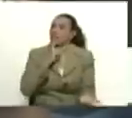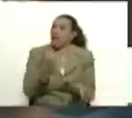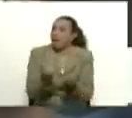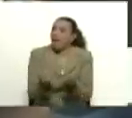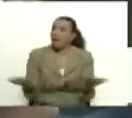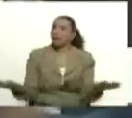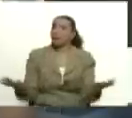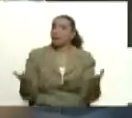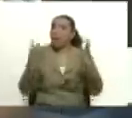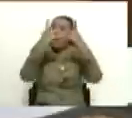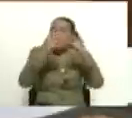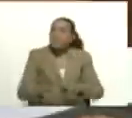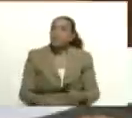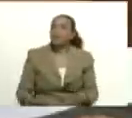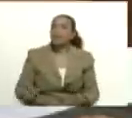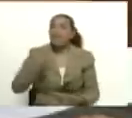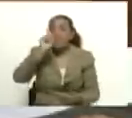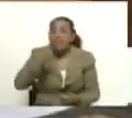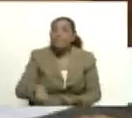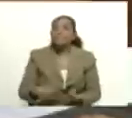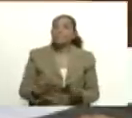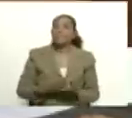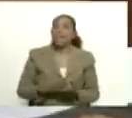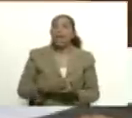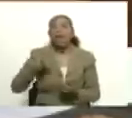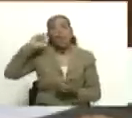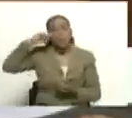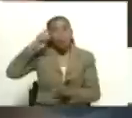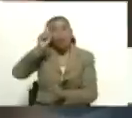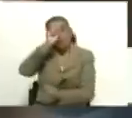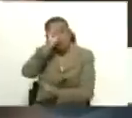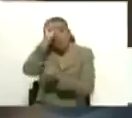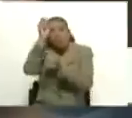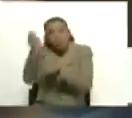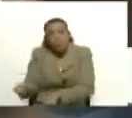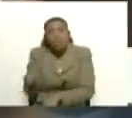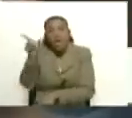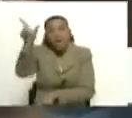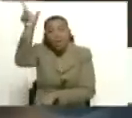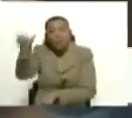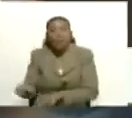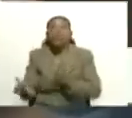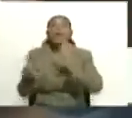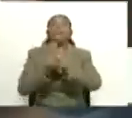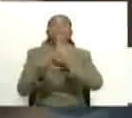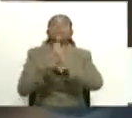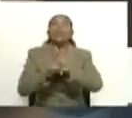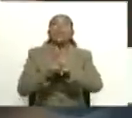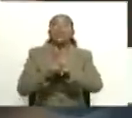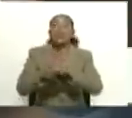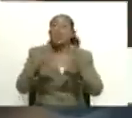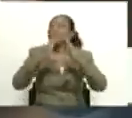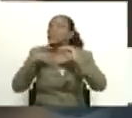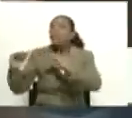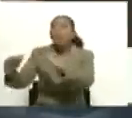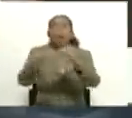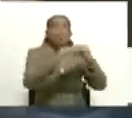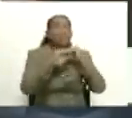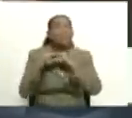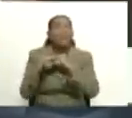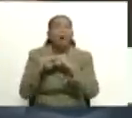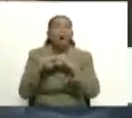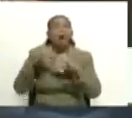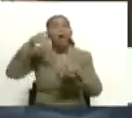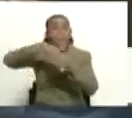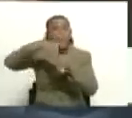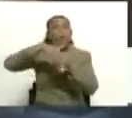país, pero al cual también le reconocemos que fue electo con el voto, como fuimos electos todos nosotros,